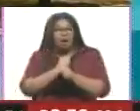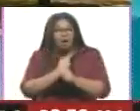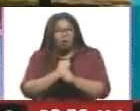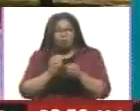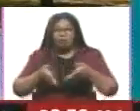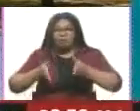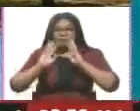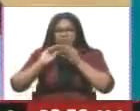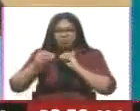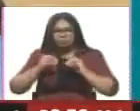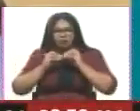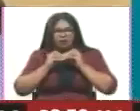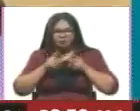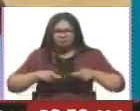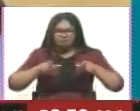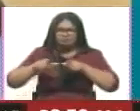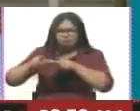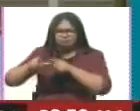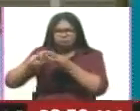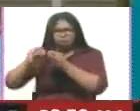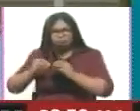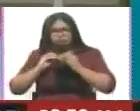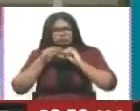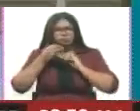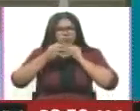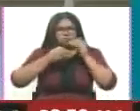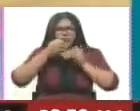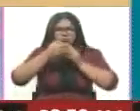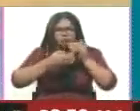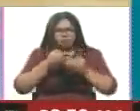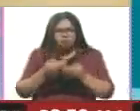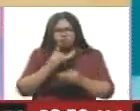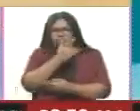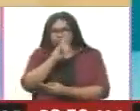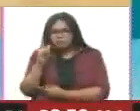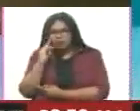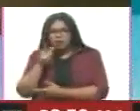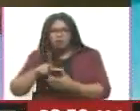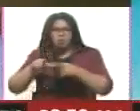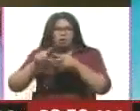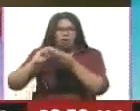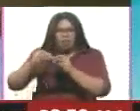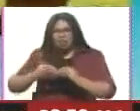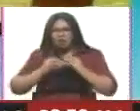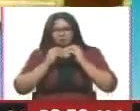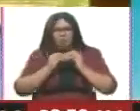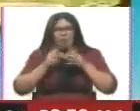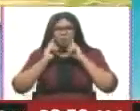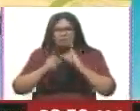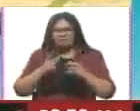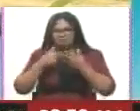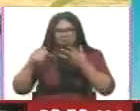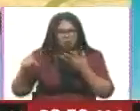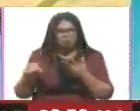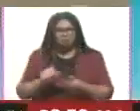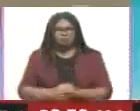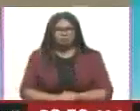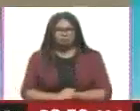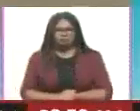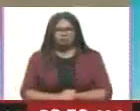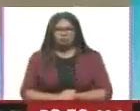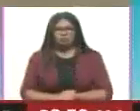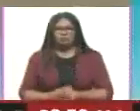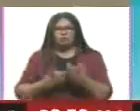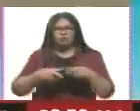y espacios. Hemos abordado el paisajismo, plazas públicas, los pasillos cubiertos, edificaciones